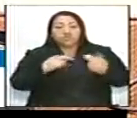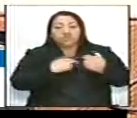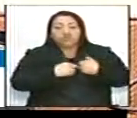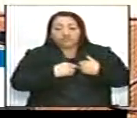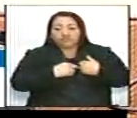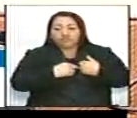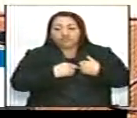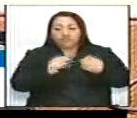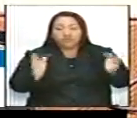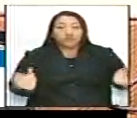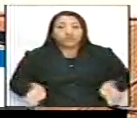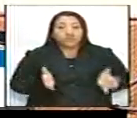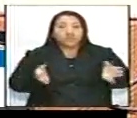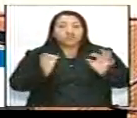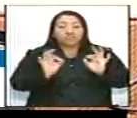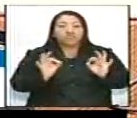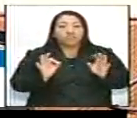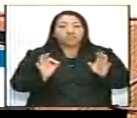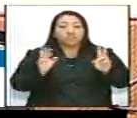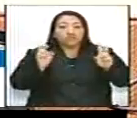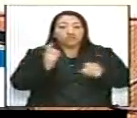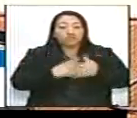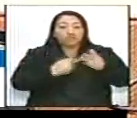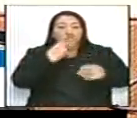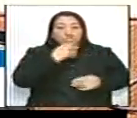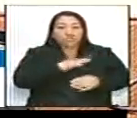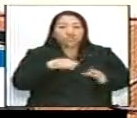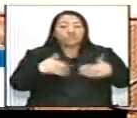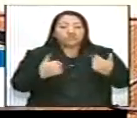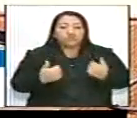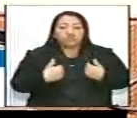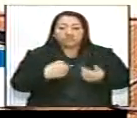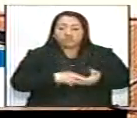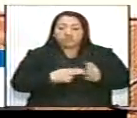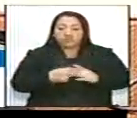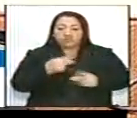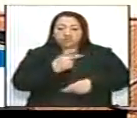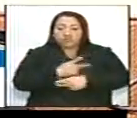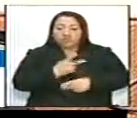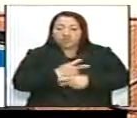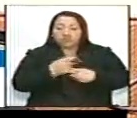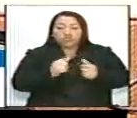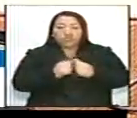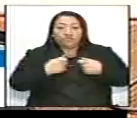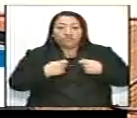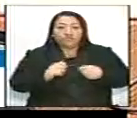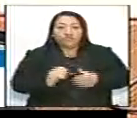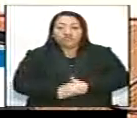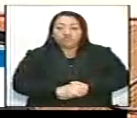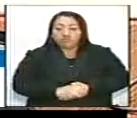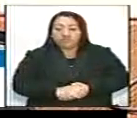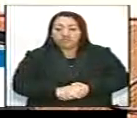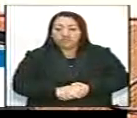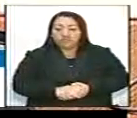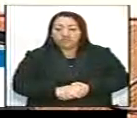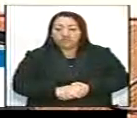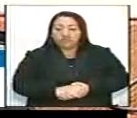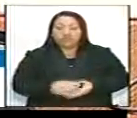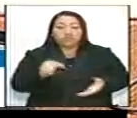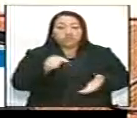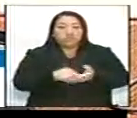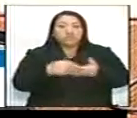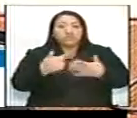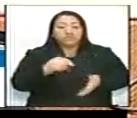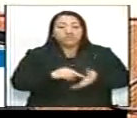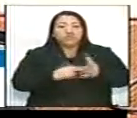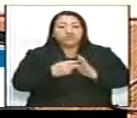y empujan el carro en el mismo sentido para que los niños puedan tener la prevención y el tratamiento, es ahí donde se ha reducido